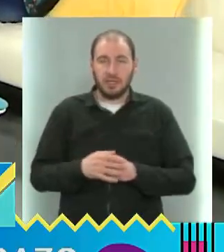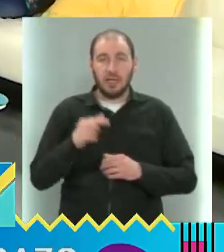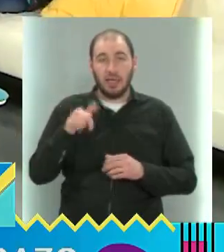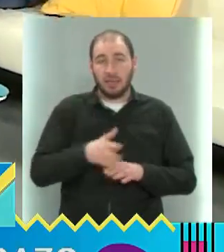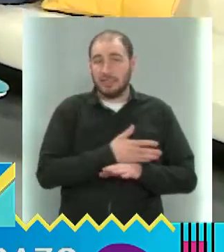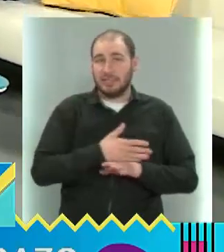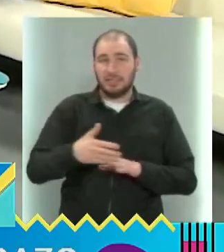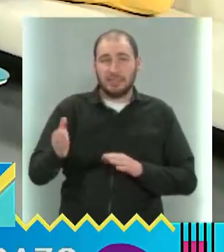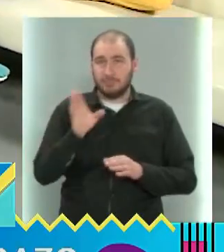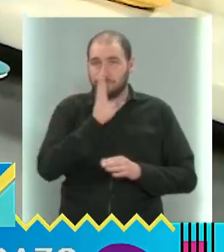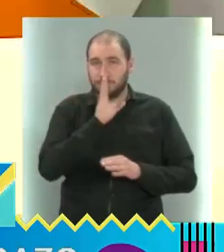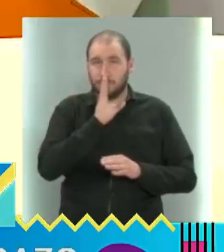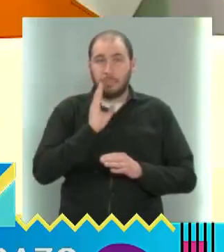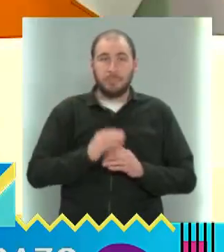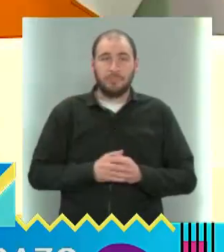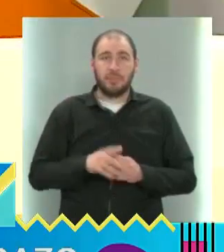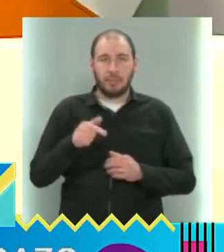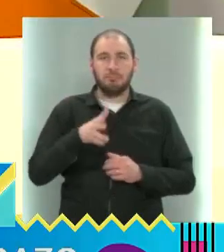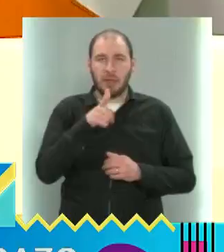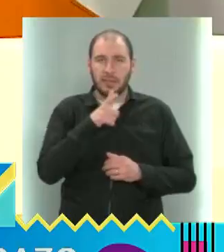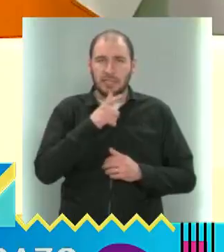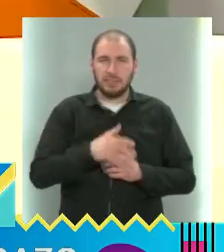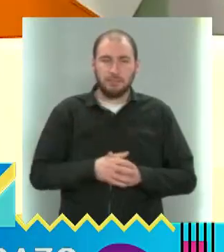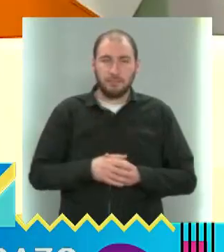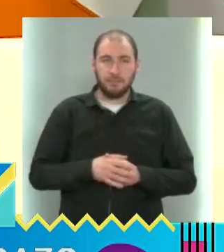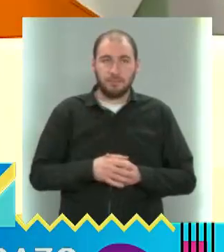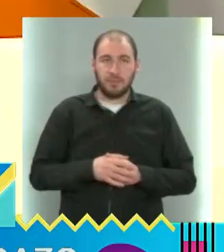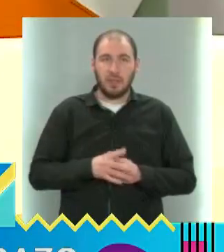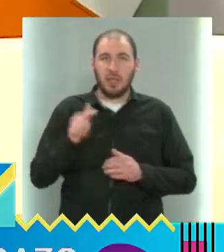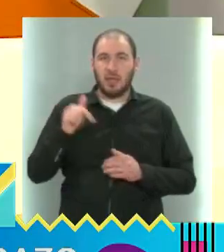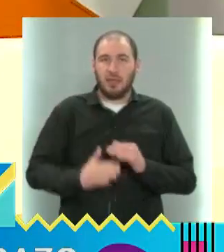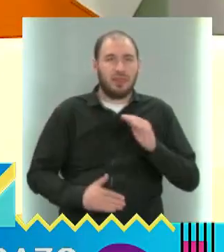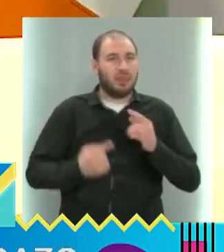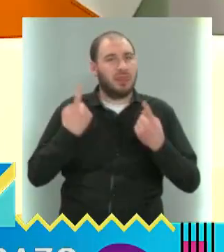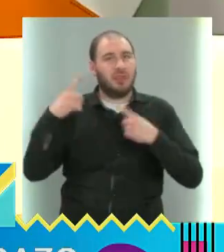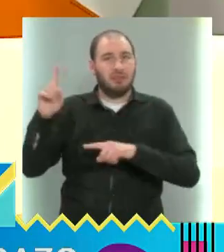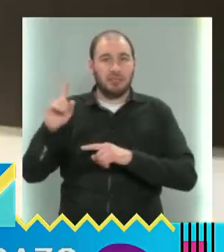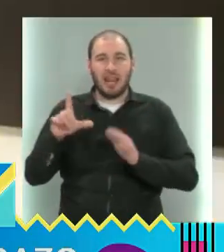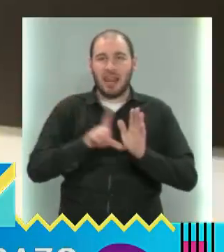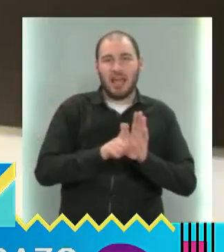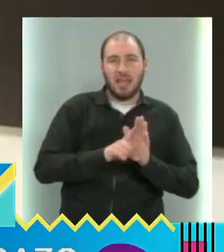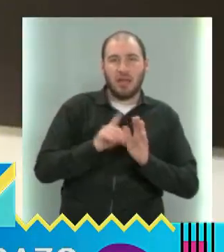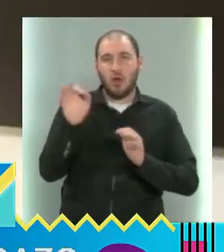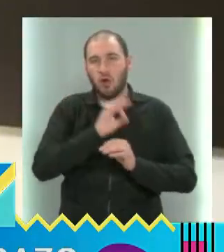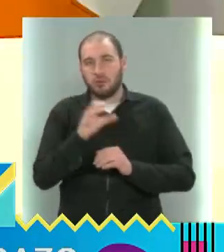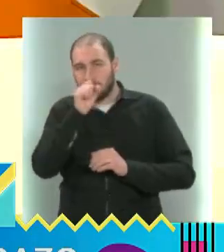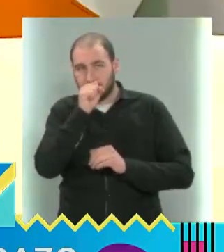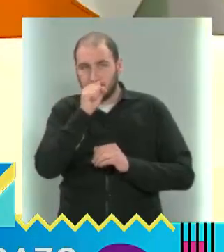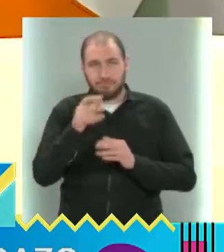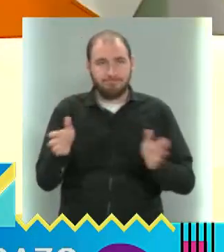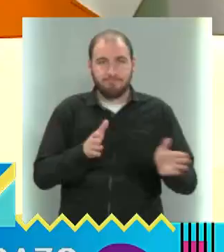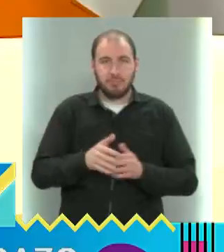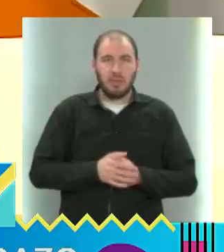sigue siendo silenciado. Entonces sí me parece que no da igual, digamos, si es legal o clandestino.